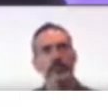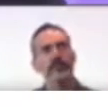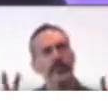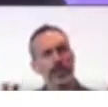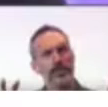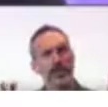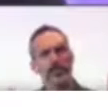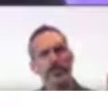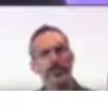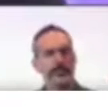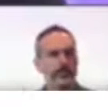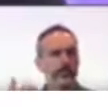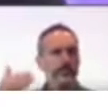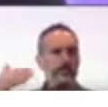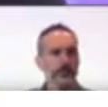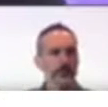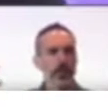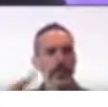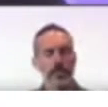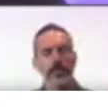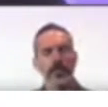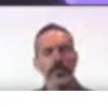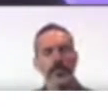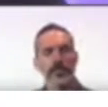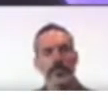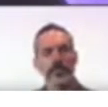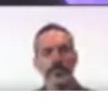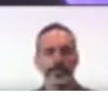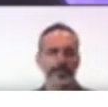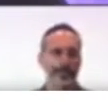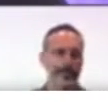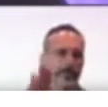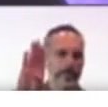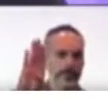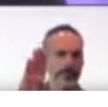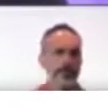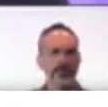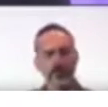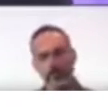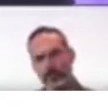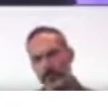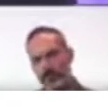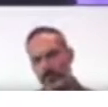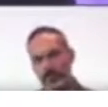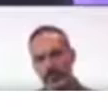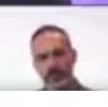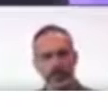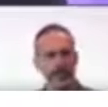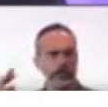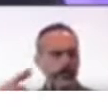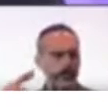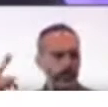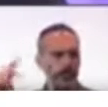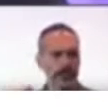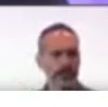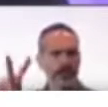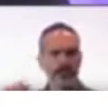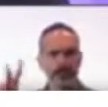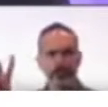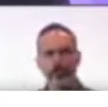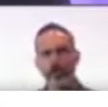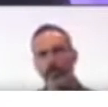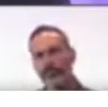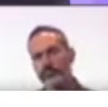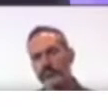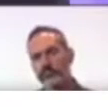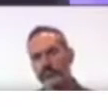valores que impulsaremos también con la Cámara de la Industria de Radio y Televisión. Vamos a realizar el Diplomado de